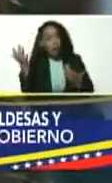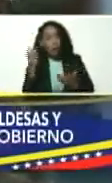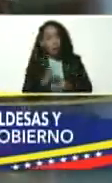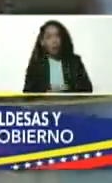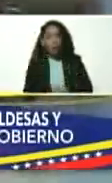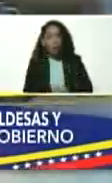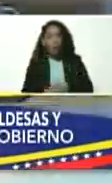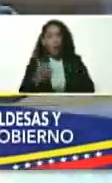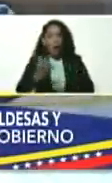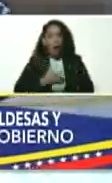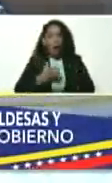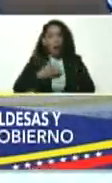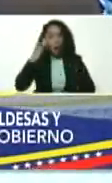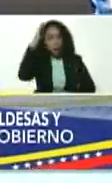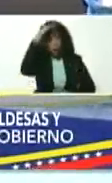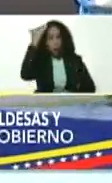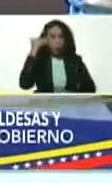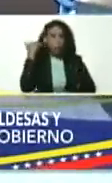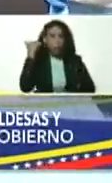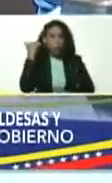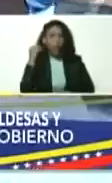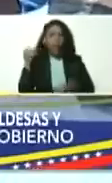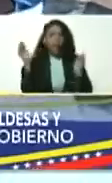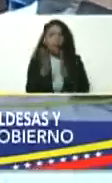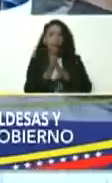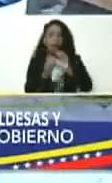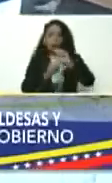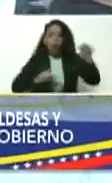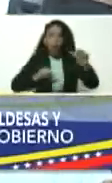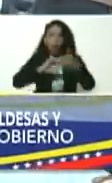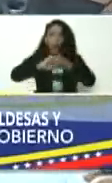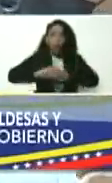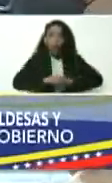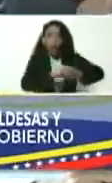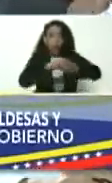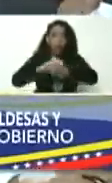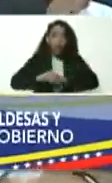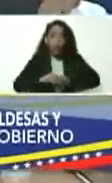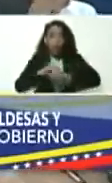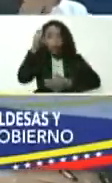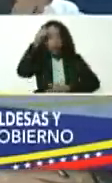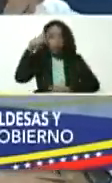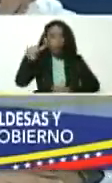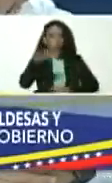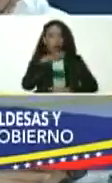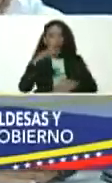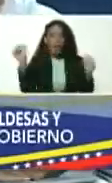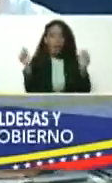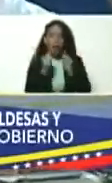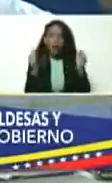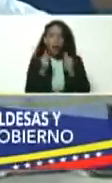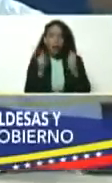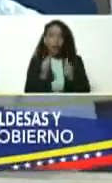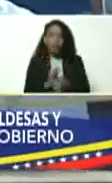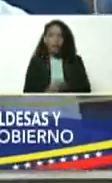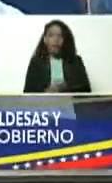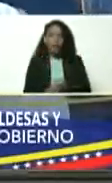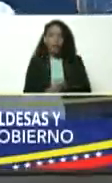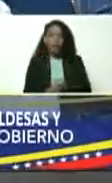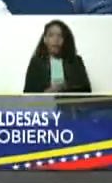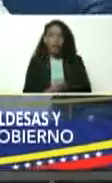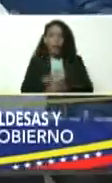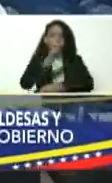alcaldes de san cristóbal trujillo ciudad de mérida barquisimeto